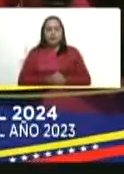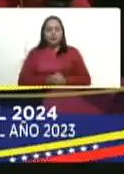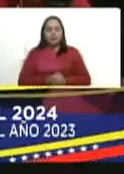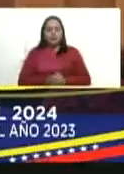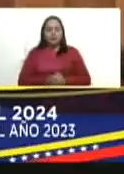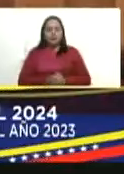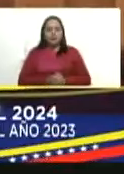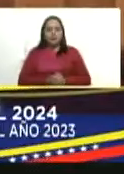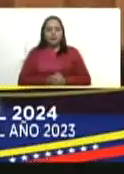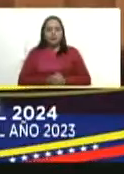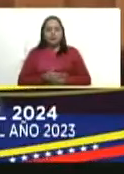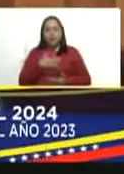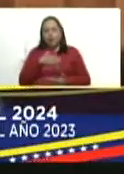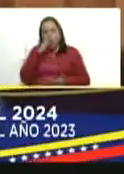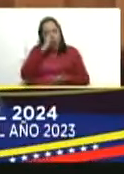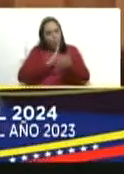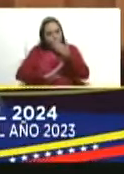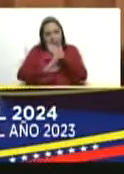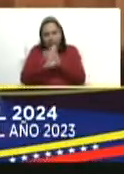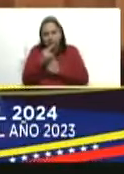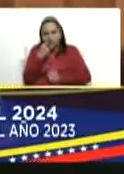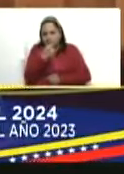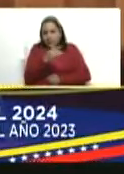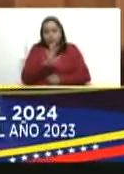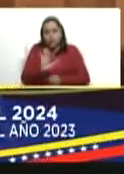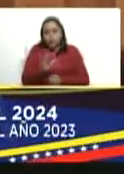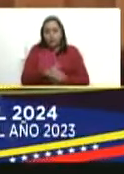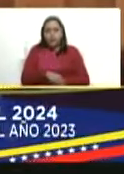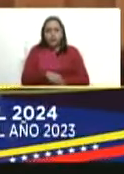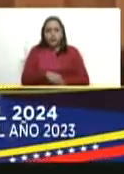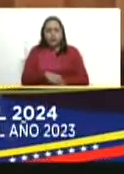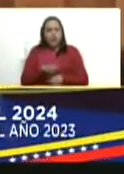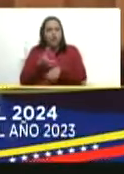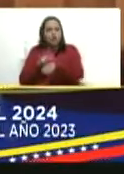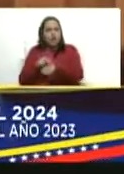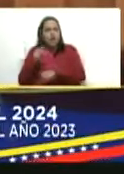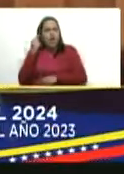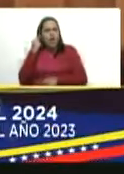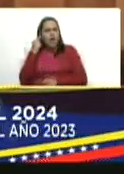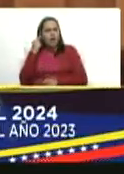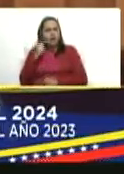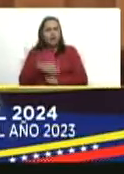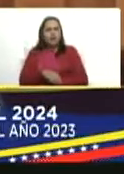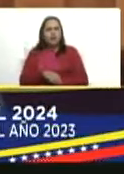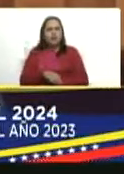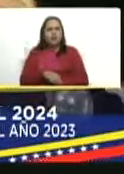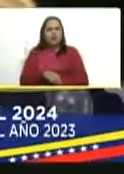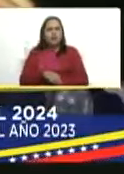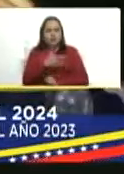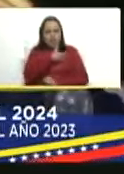Yo humildemente diría, doctora Beatriz Rodríguez,